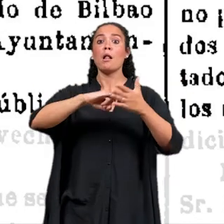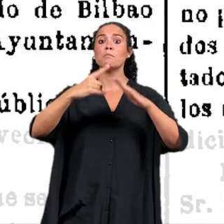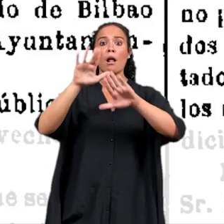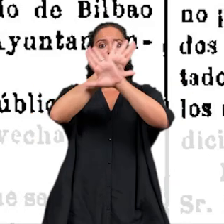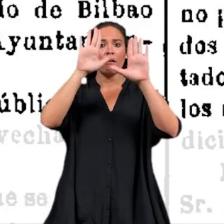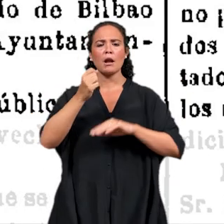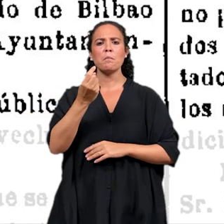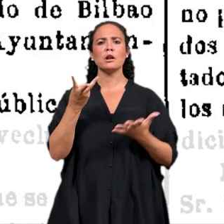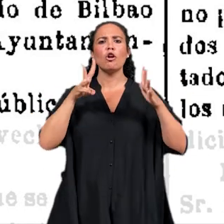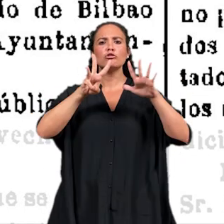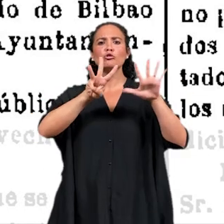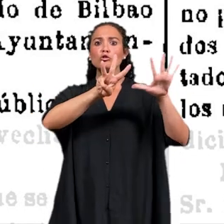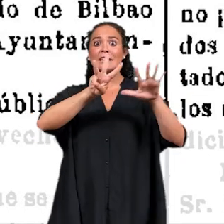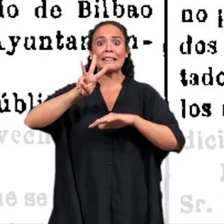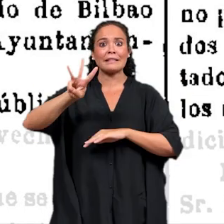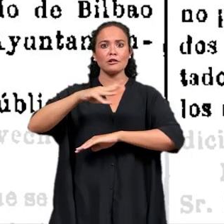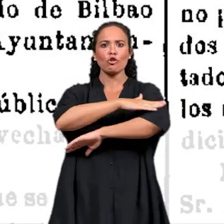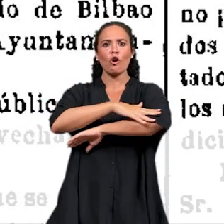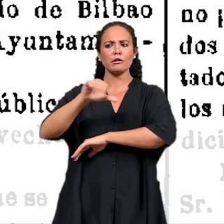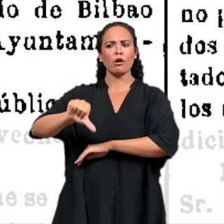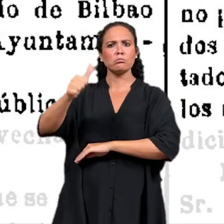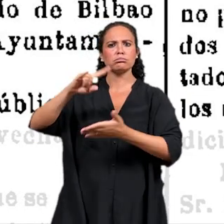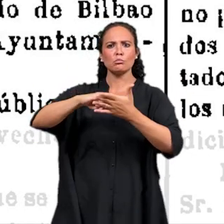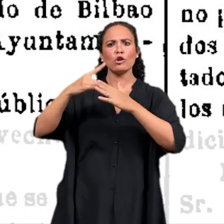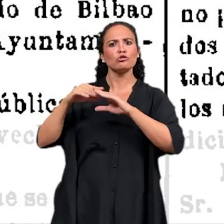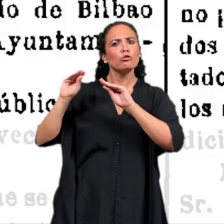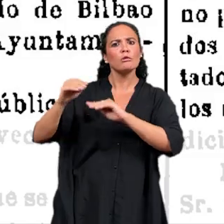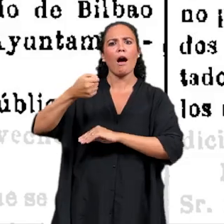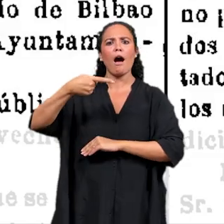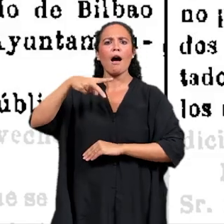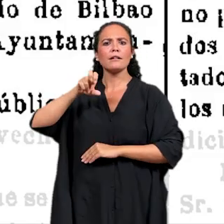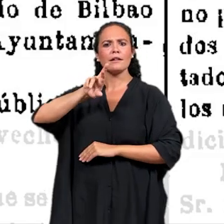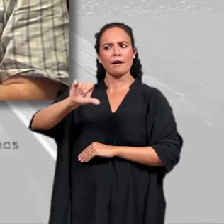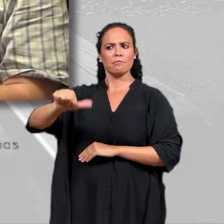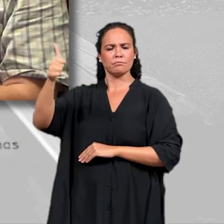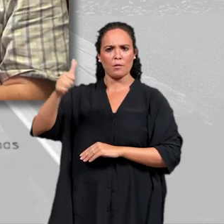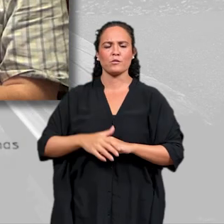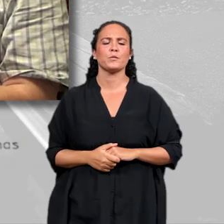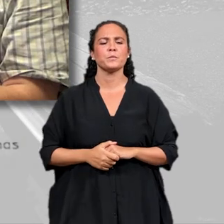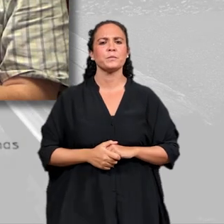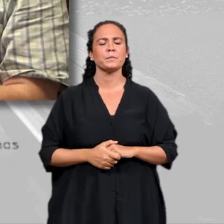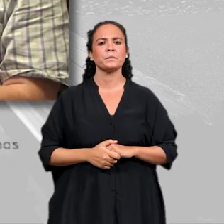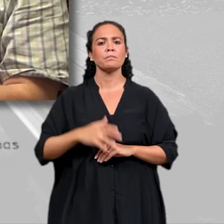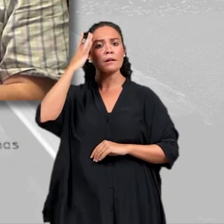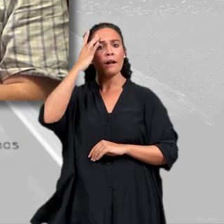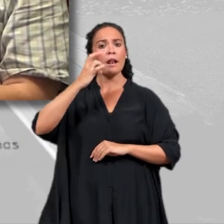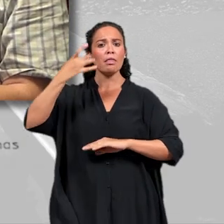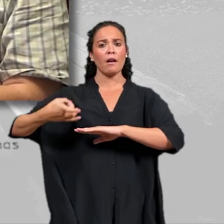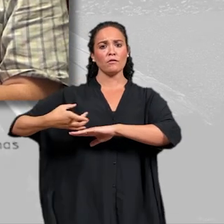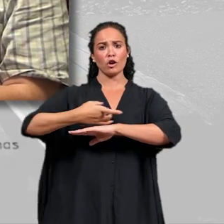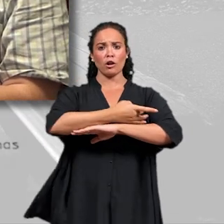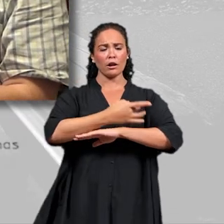en 1883, el gobierno aprobó el proyecto de Ezequiel Aguirre. La idea del